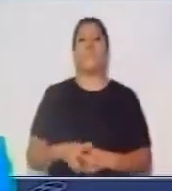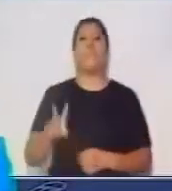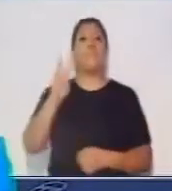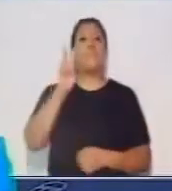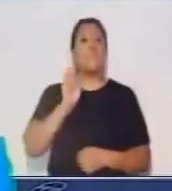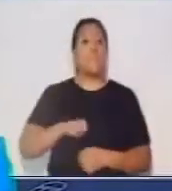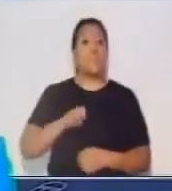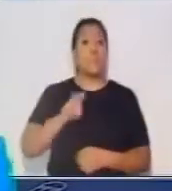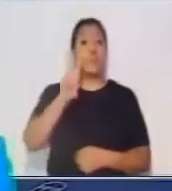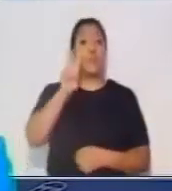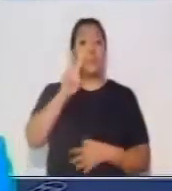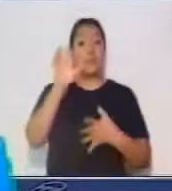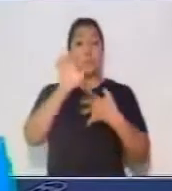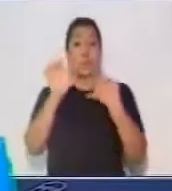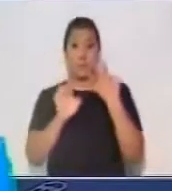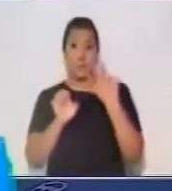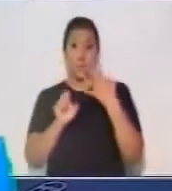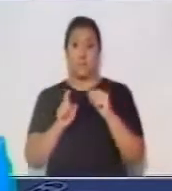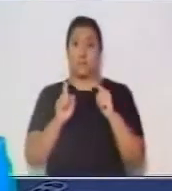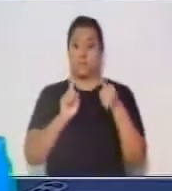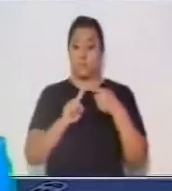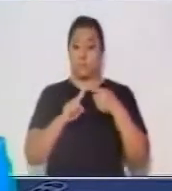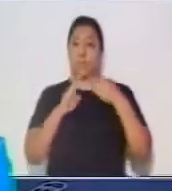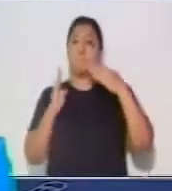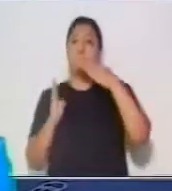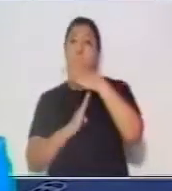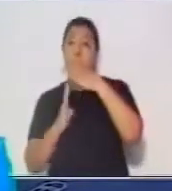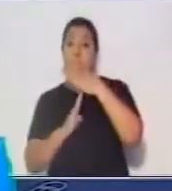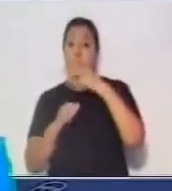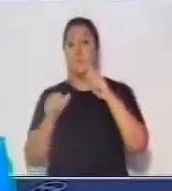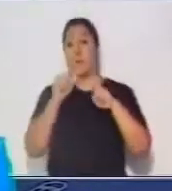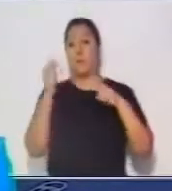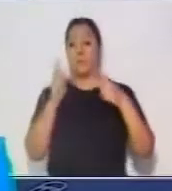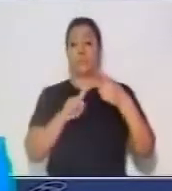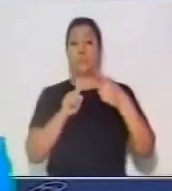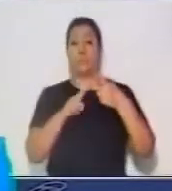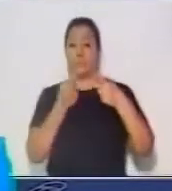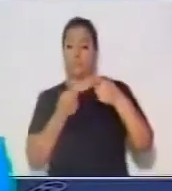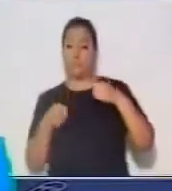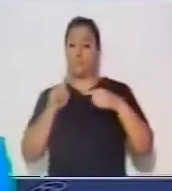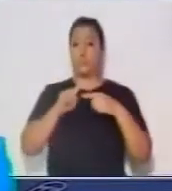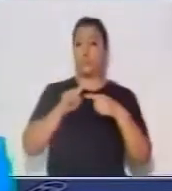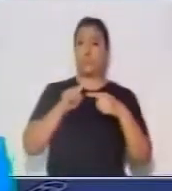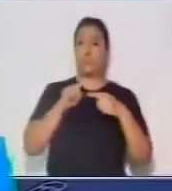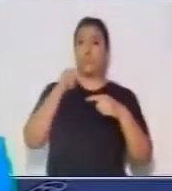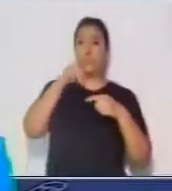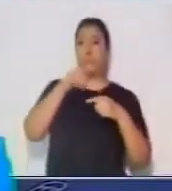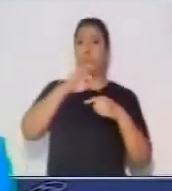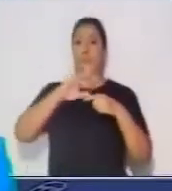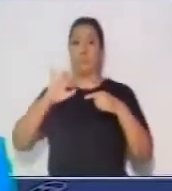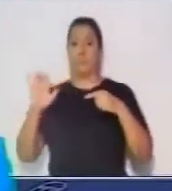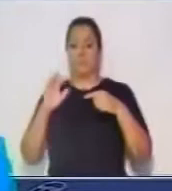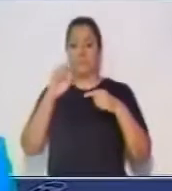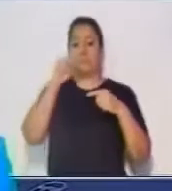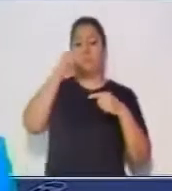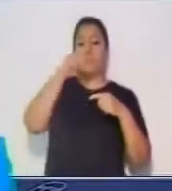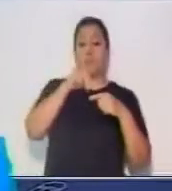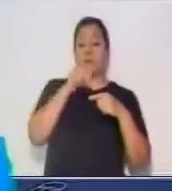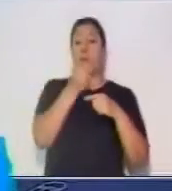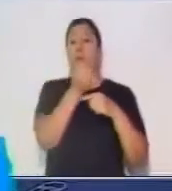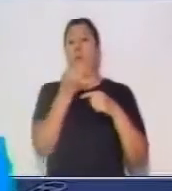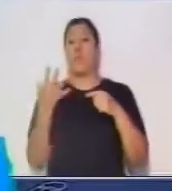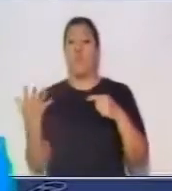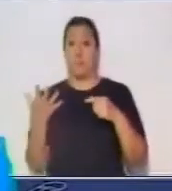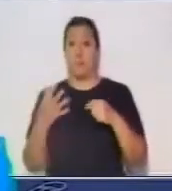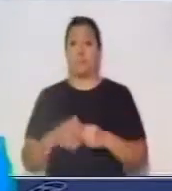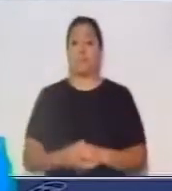sábila con el aceite de argán en su exclusiva fórmula para darle a tu cabello extra nutrición, suavidad y más brillo que otro champú. Lo